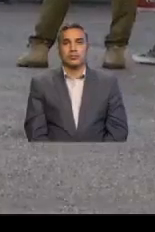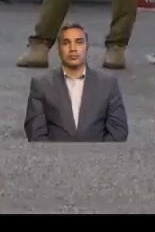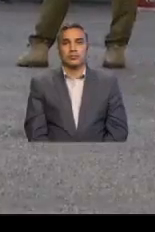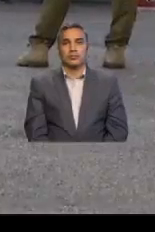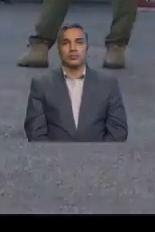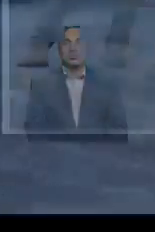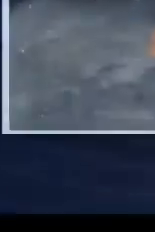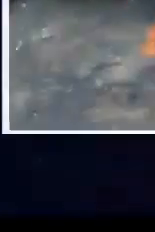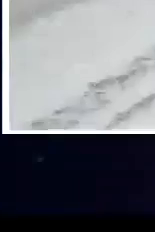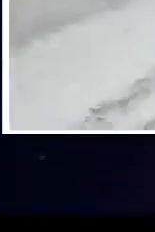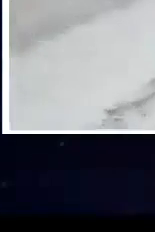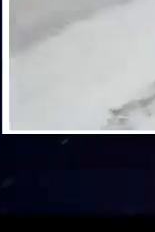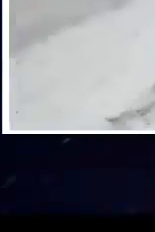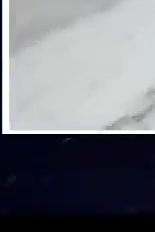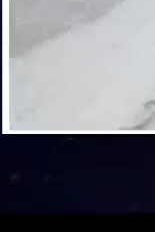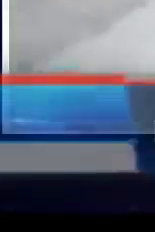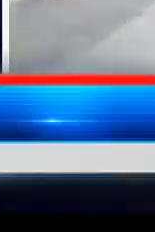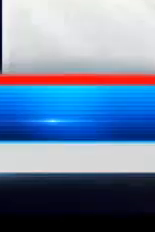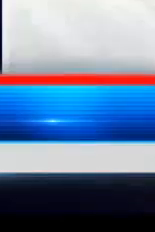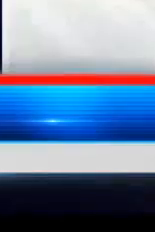Televisión.